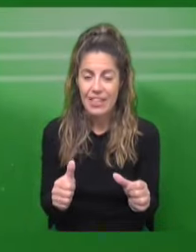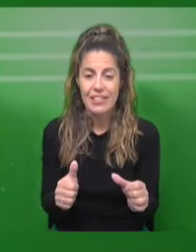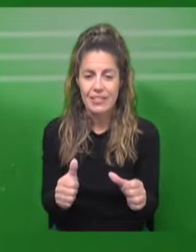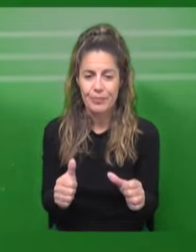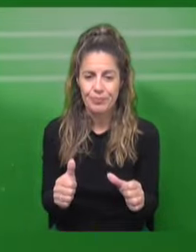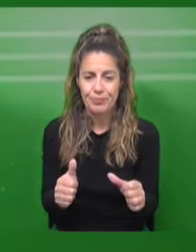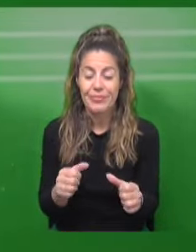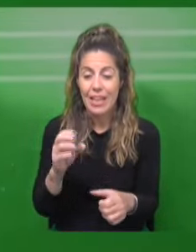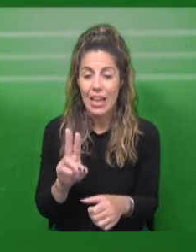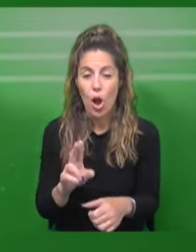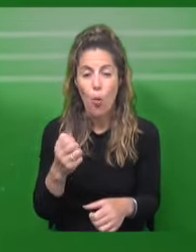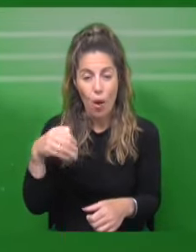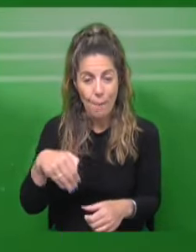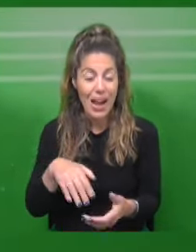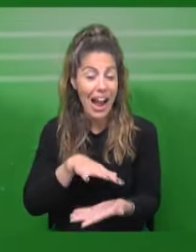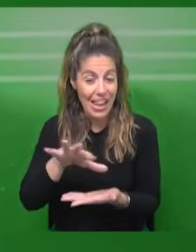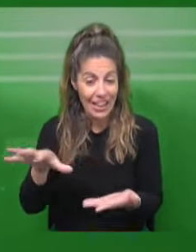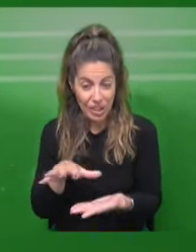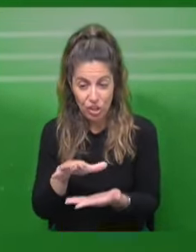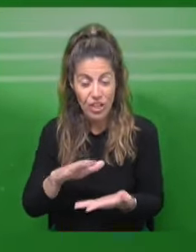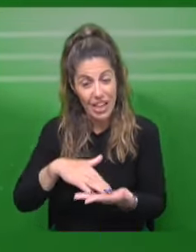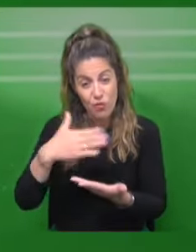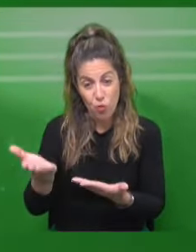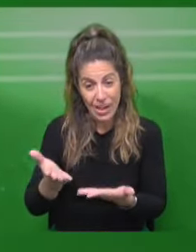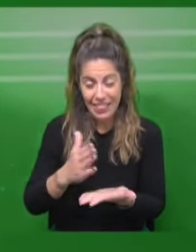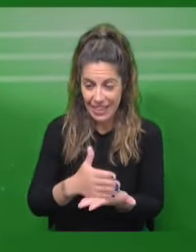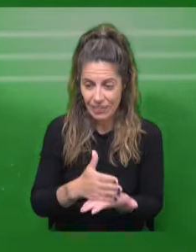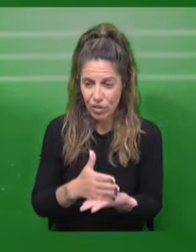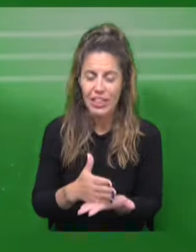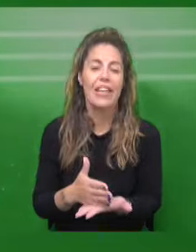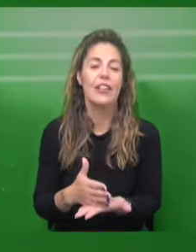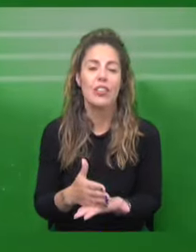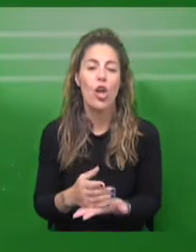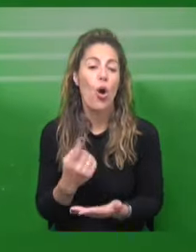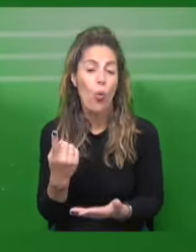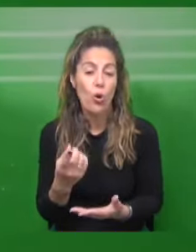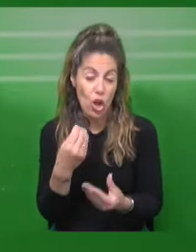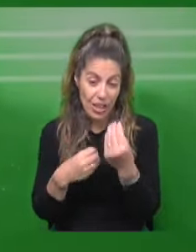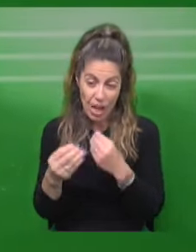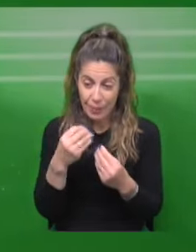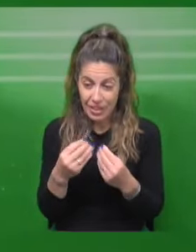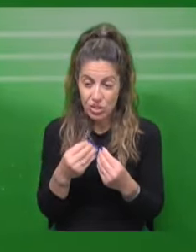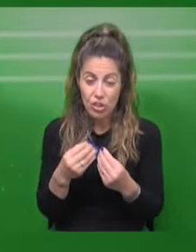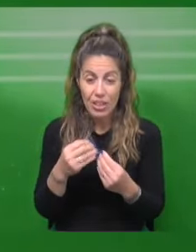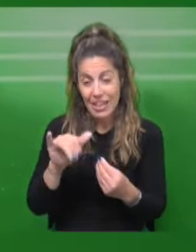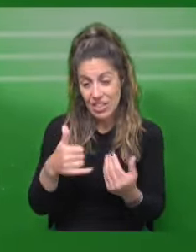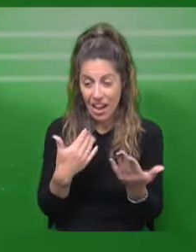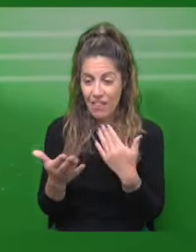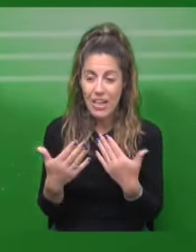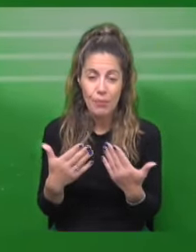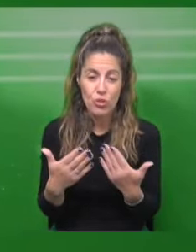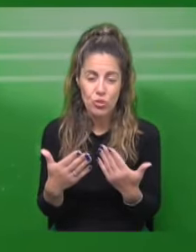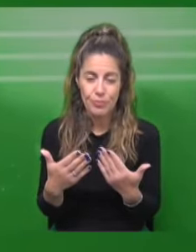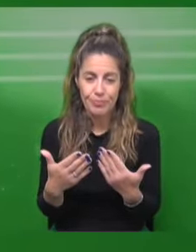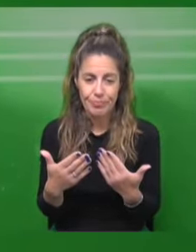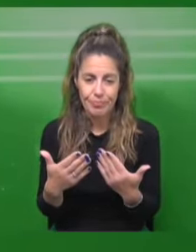de la onean hacia la región y trascendiendo frontera uno el de la Alimentación que es el que estábamos comentando